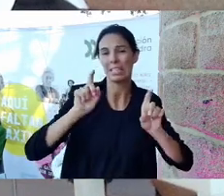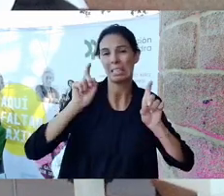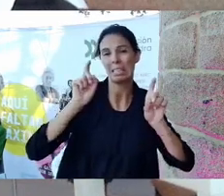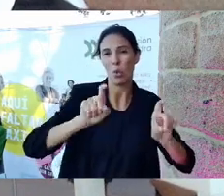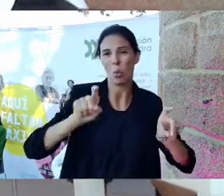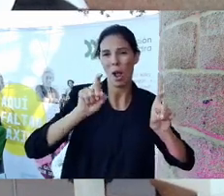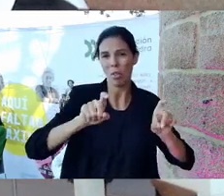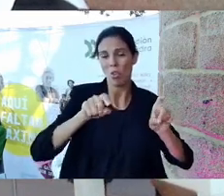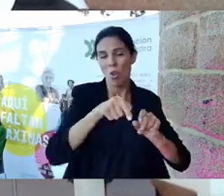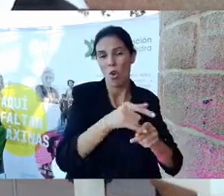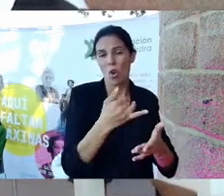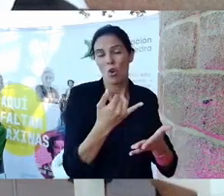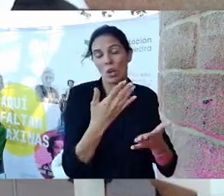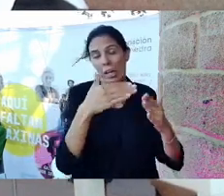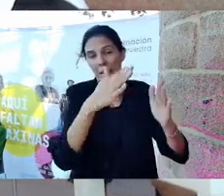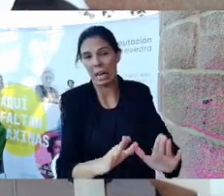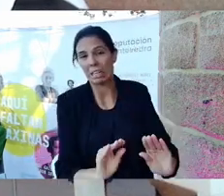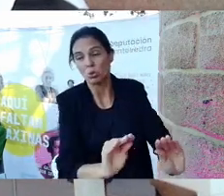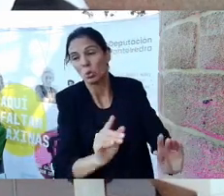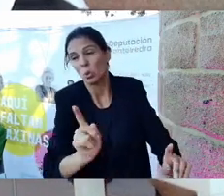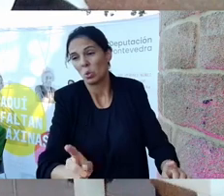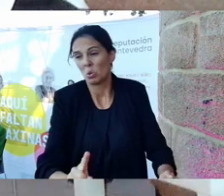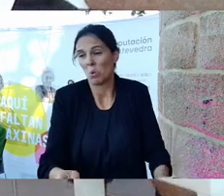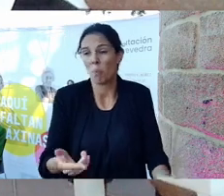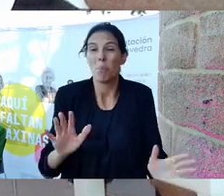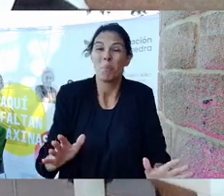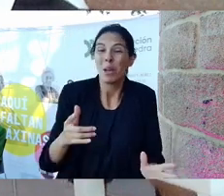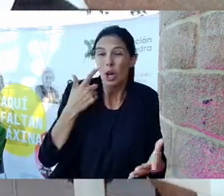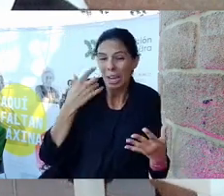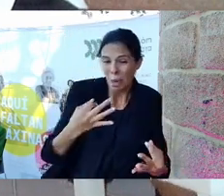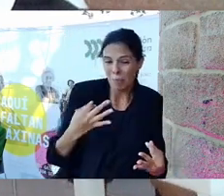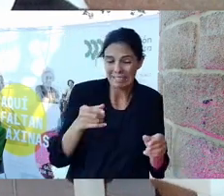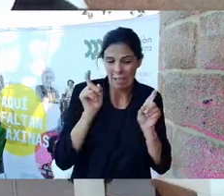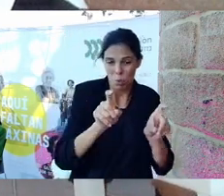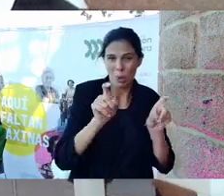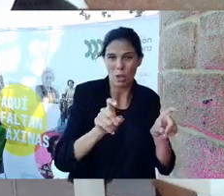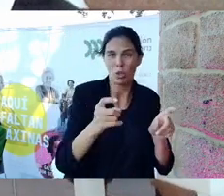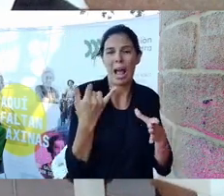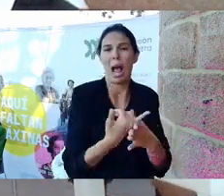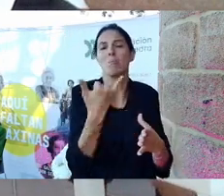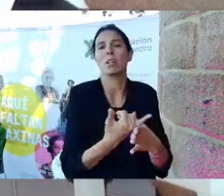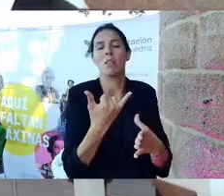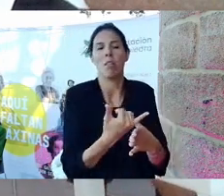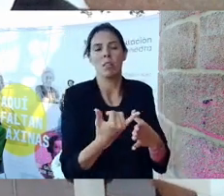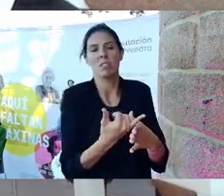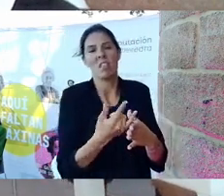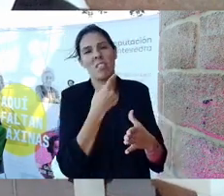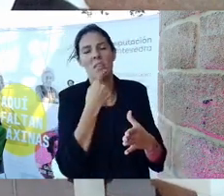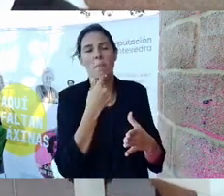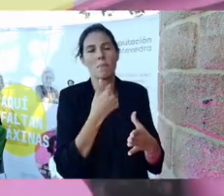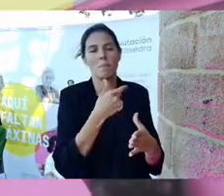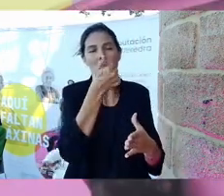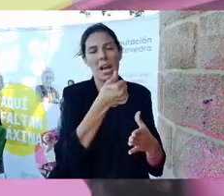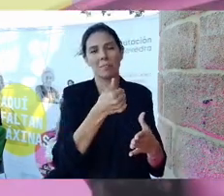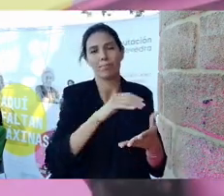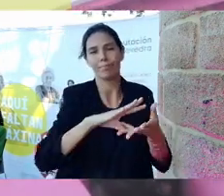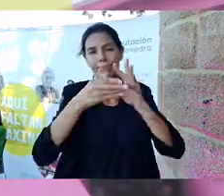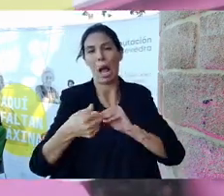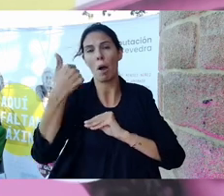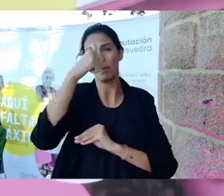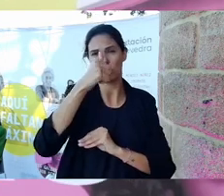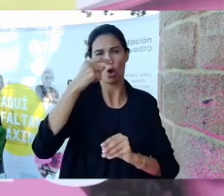criase en una casa de un noble. Pero igualmente lo que sí que sabemos es que la criaron con esas habilidades que se entendían